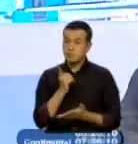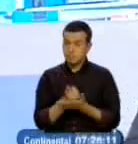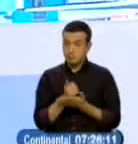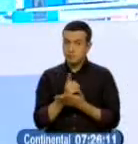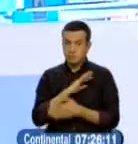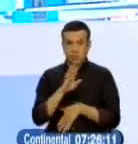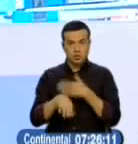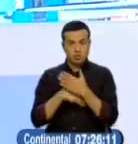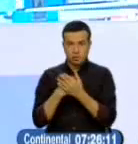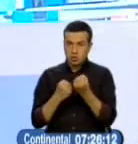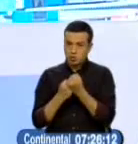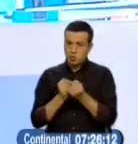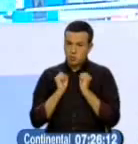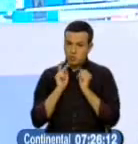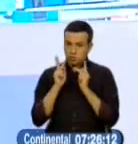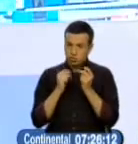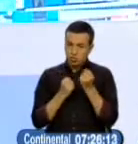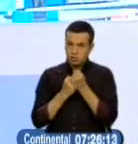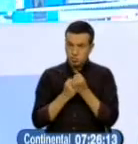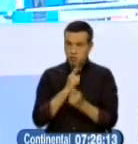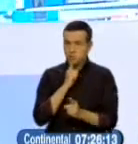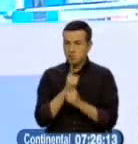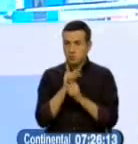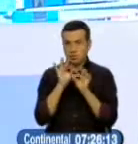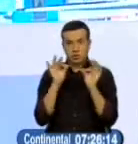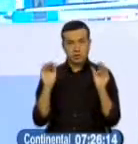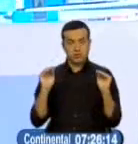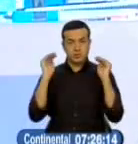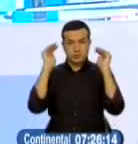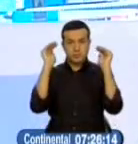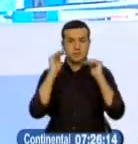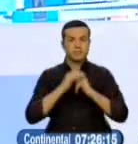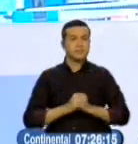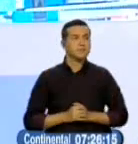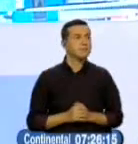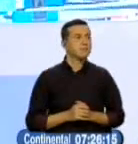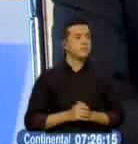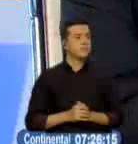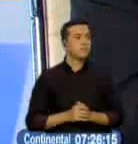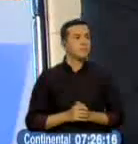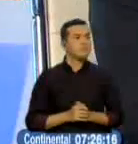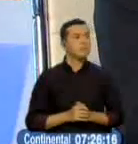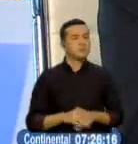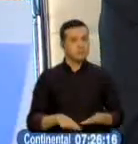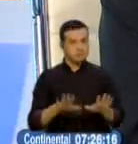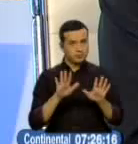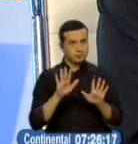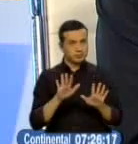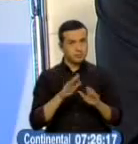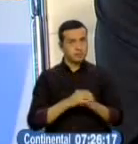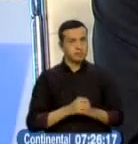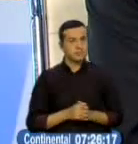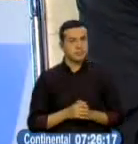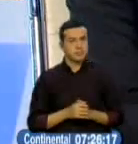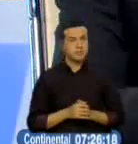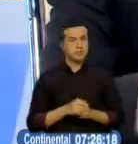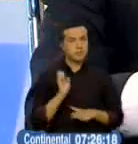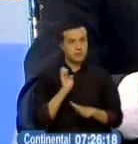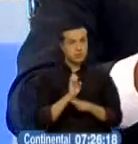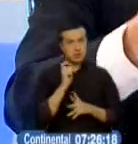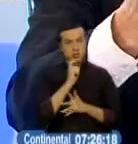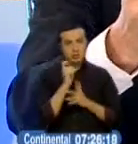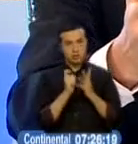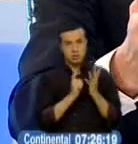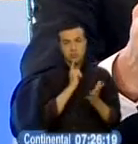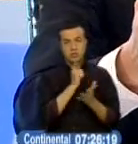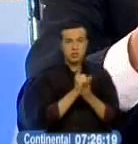brindar todas estas oportunidades y ser eficientes en política pública. Ahora, se habla de que el Ecuador tiene